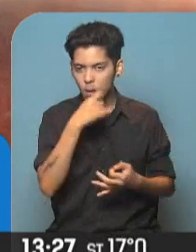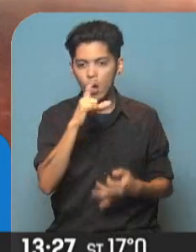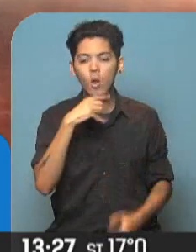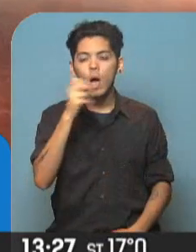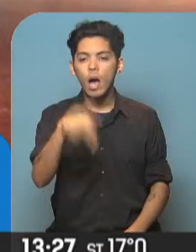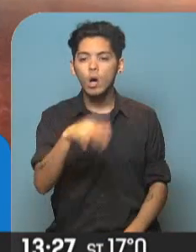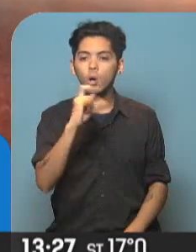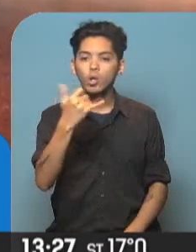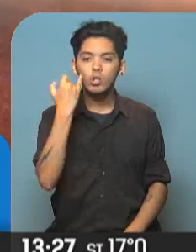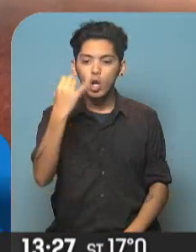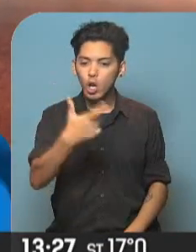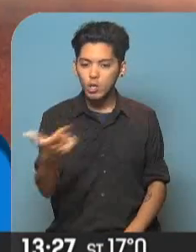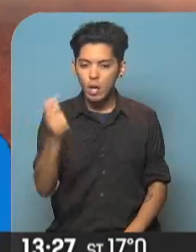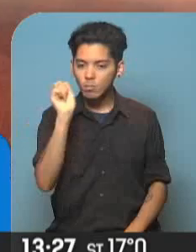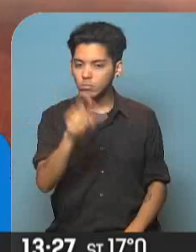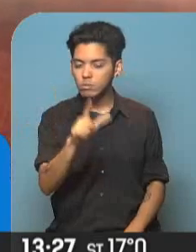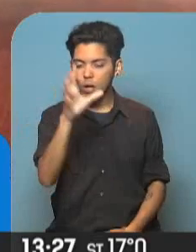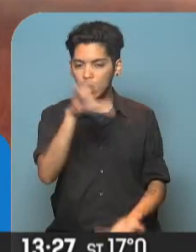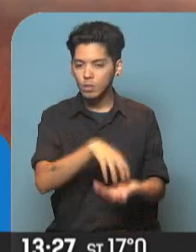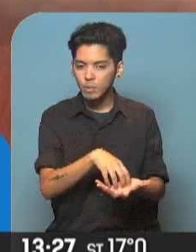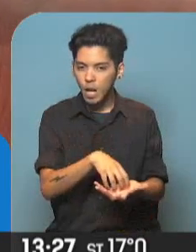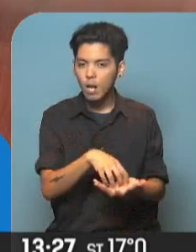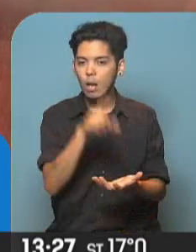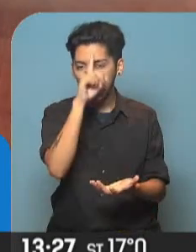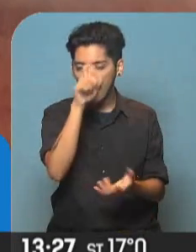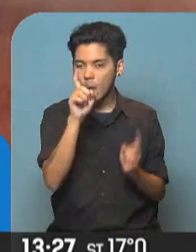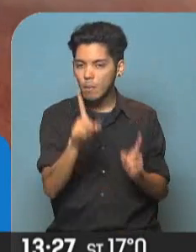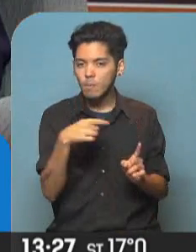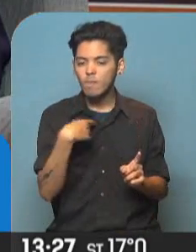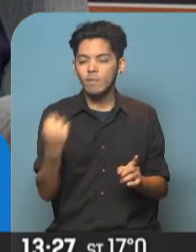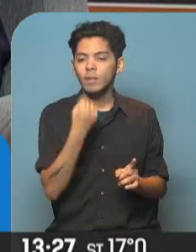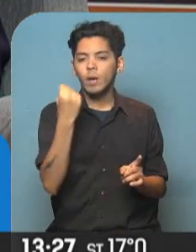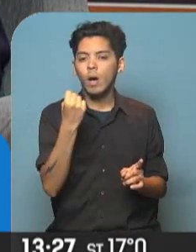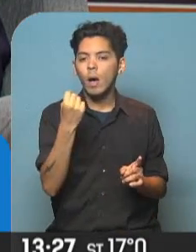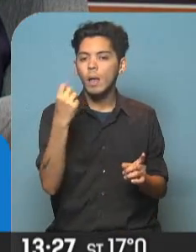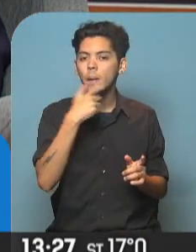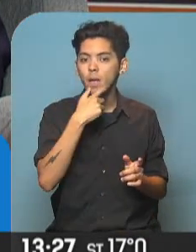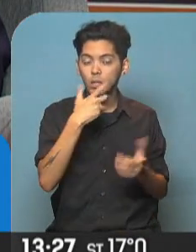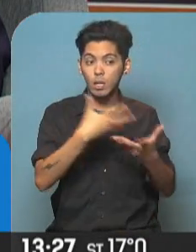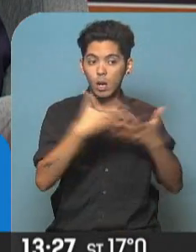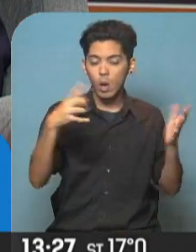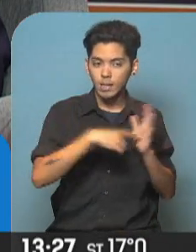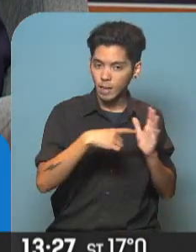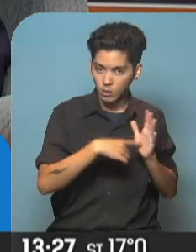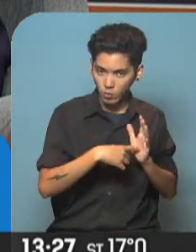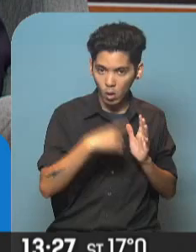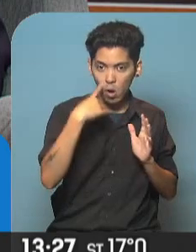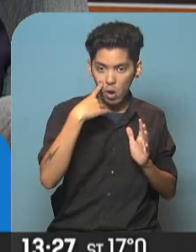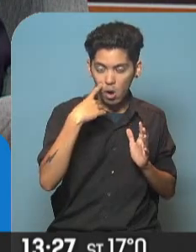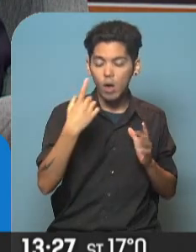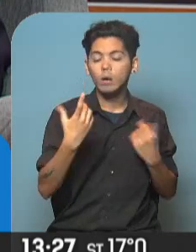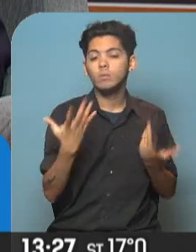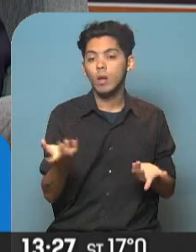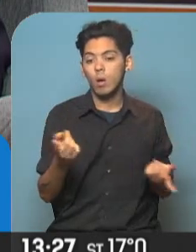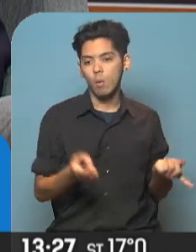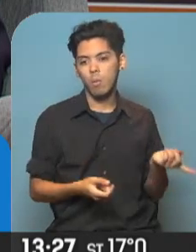Cuyo, por ejemplo, que no tiene su propio hospital y es una región importante de Mendoza, grande, un centro urbano grande. Entonces digo, por ahí, hay que